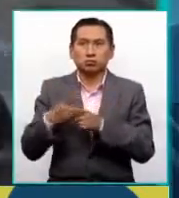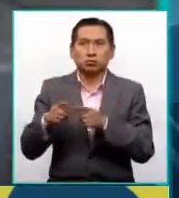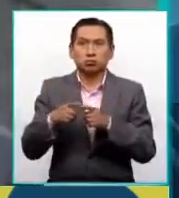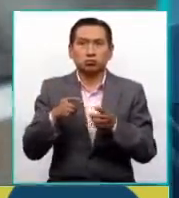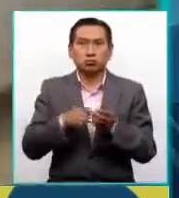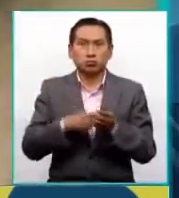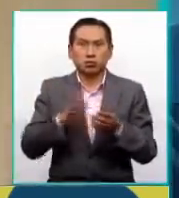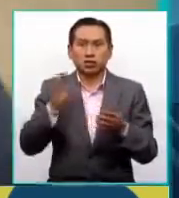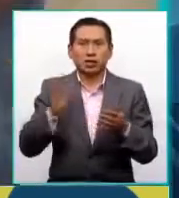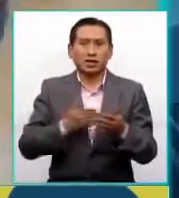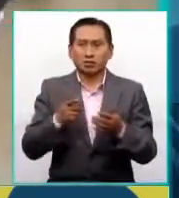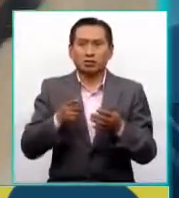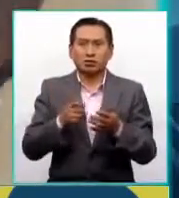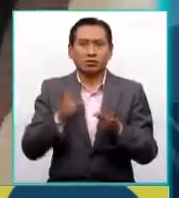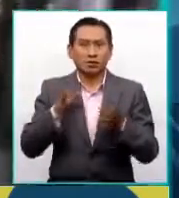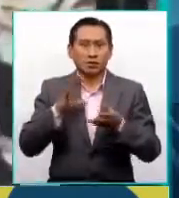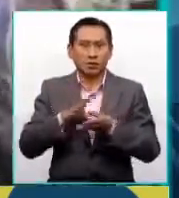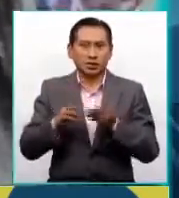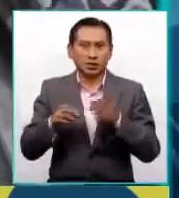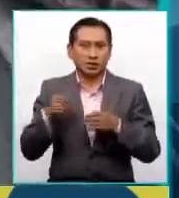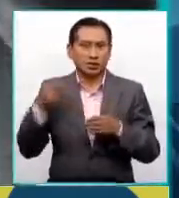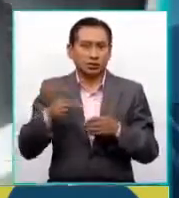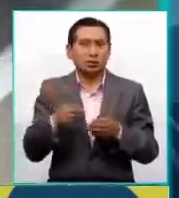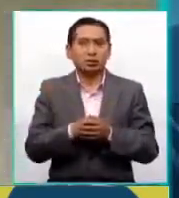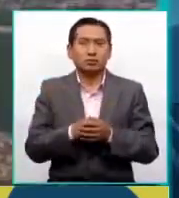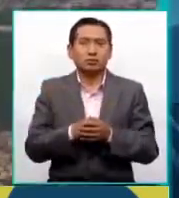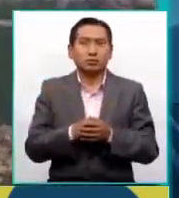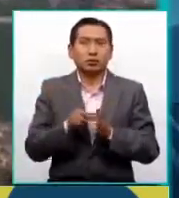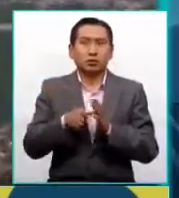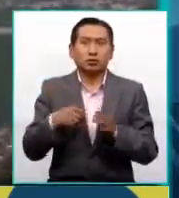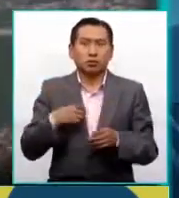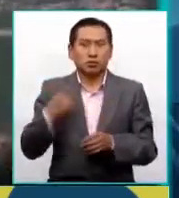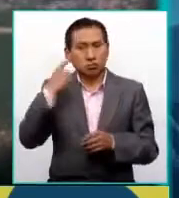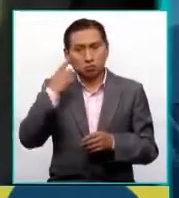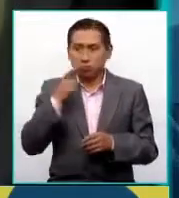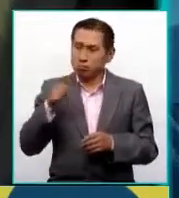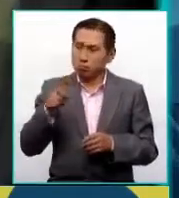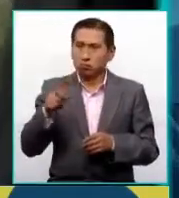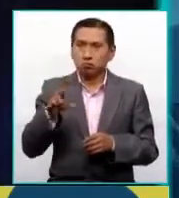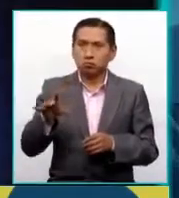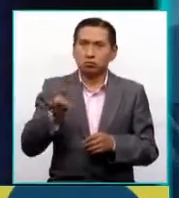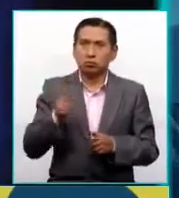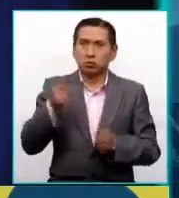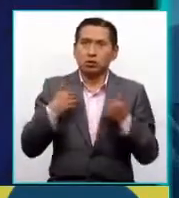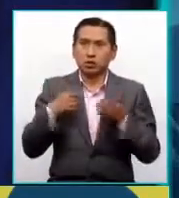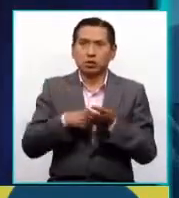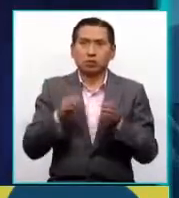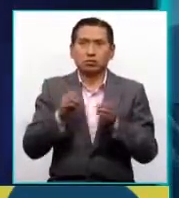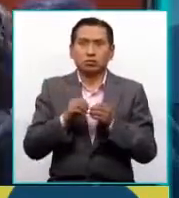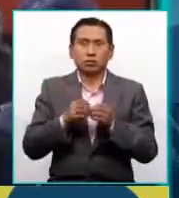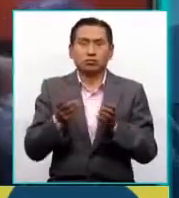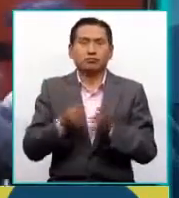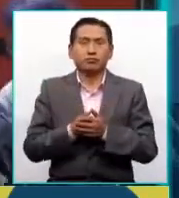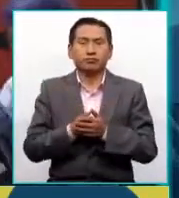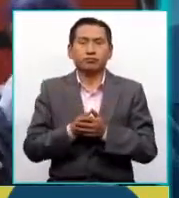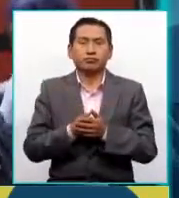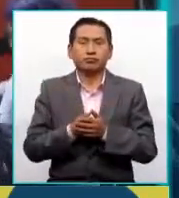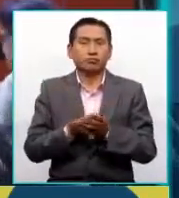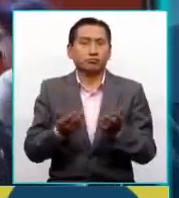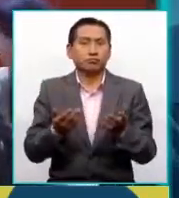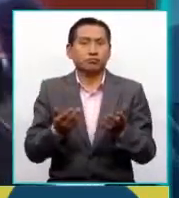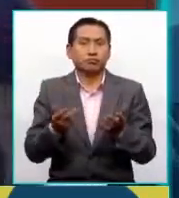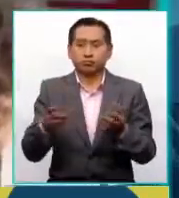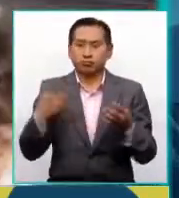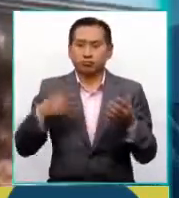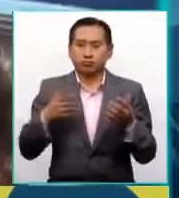a estas canciones, historias. Y de ahí, bueno, dije, bueno, vamos a elegir qué instrumentos queremos que hayan. Y obviamente